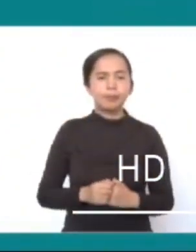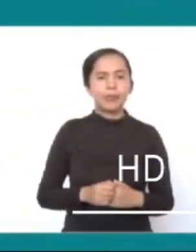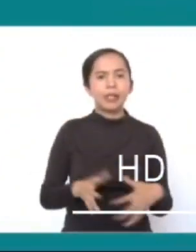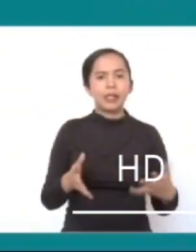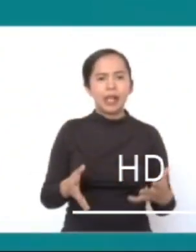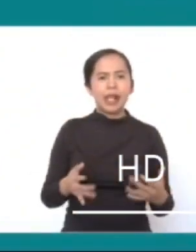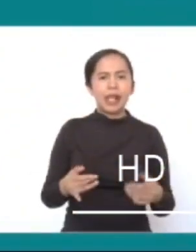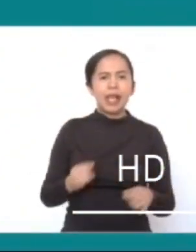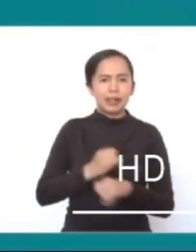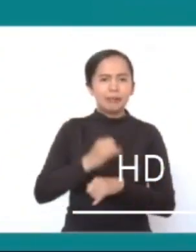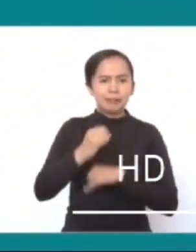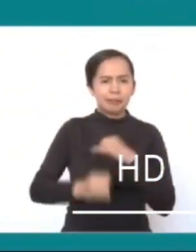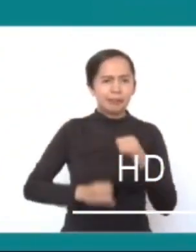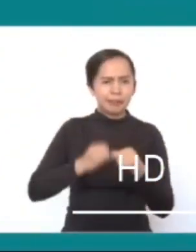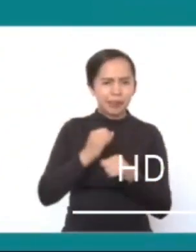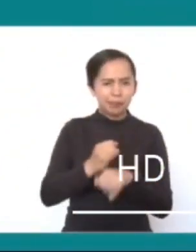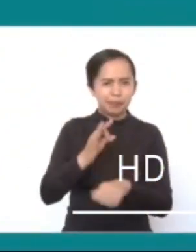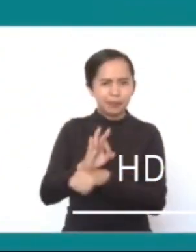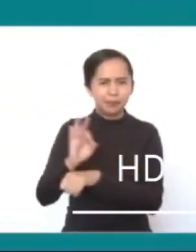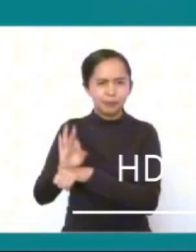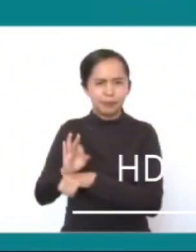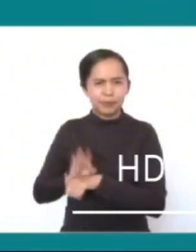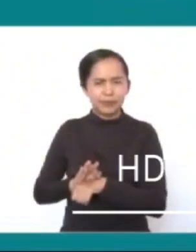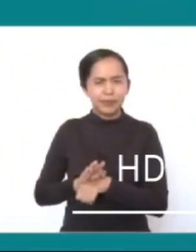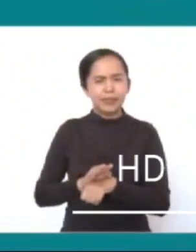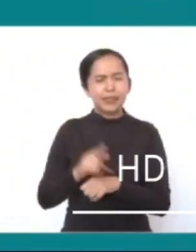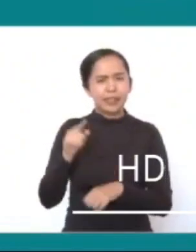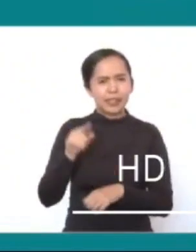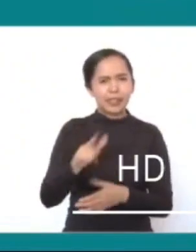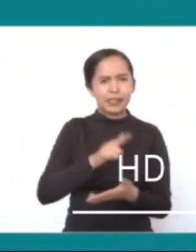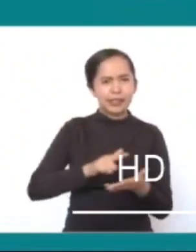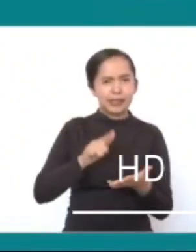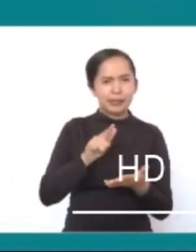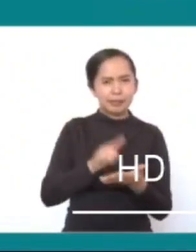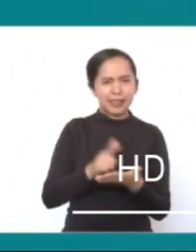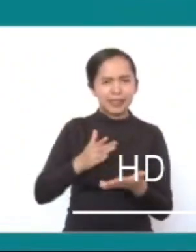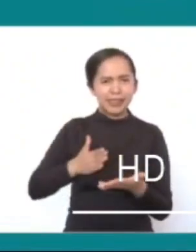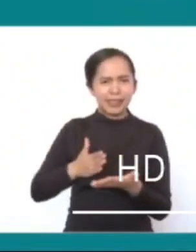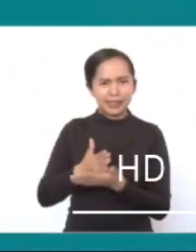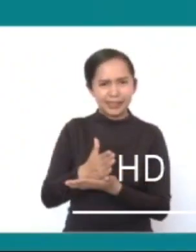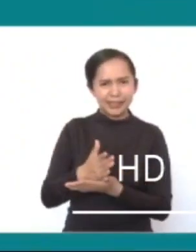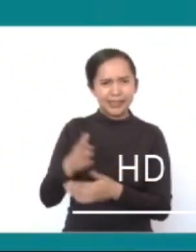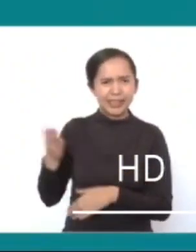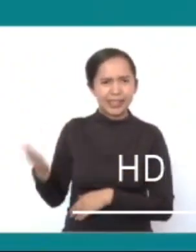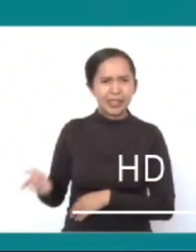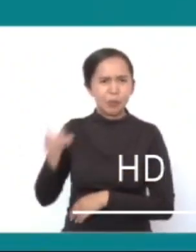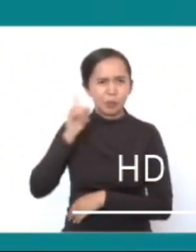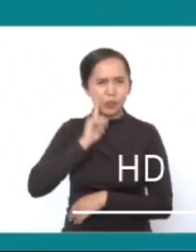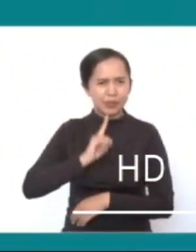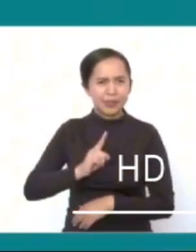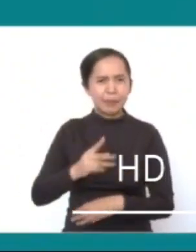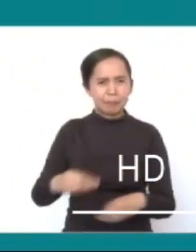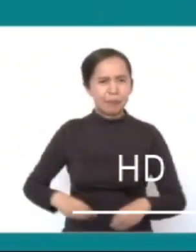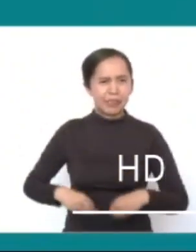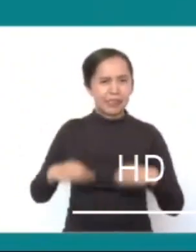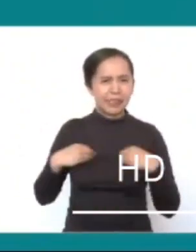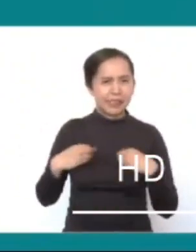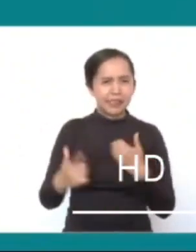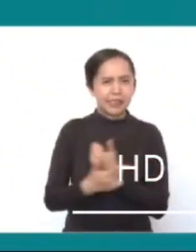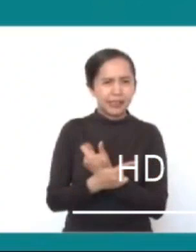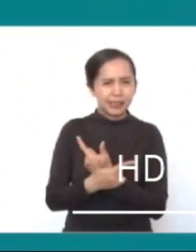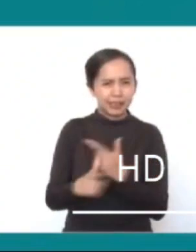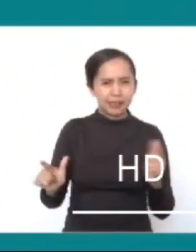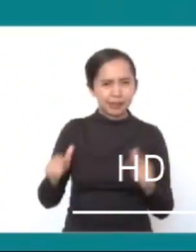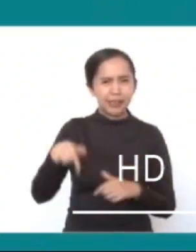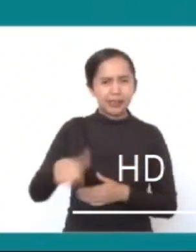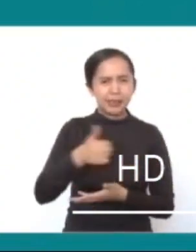protección internacional y las obligaciones específicas que establece la Ley de Acceso a las Mujeres a una Vida Libre de Violencia y de la Ciudad de